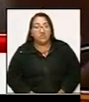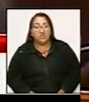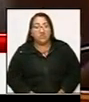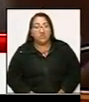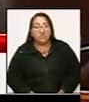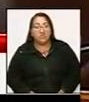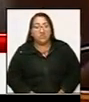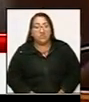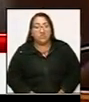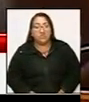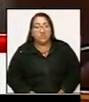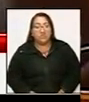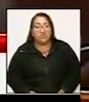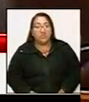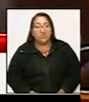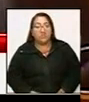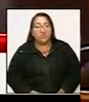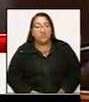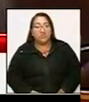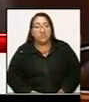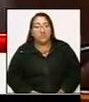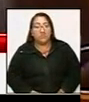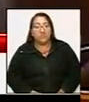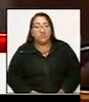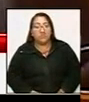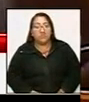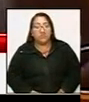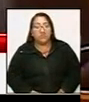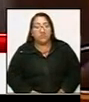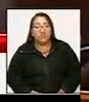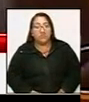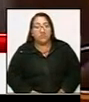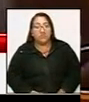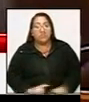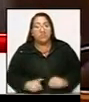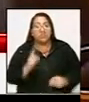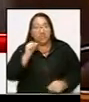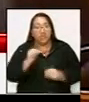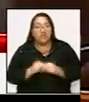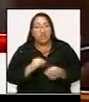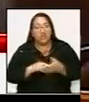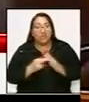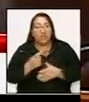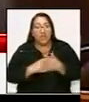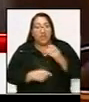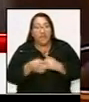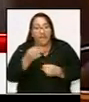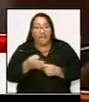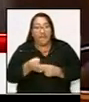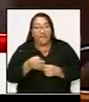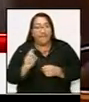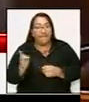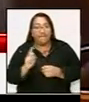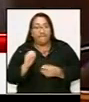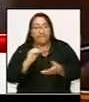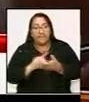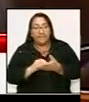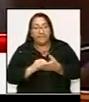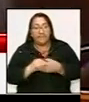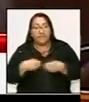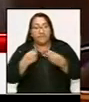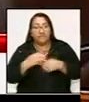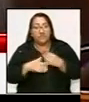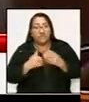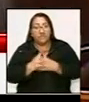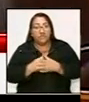sin embargo, ha negado, por ejemplo, recursos, y el Ministerio Público ha recordado que no se están transfiriendo